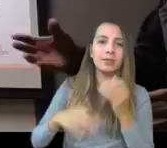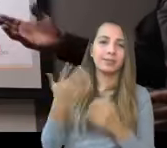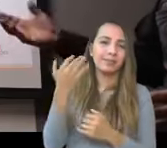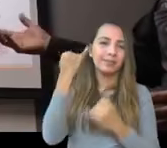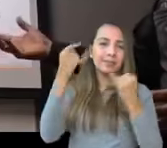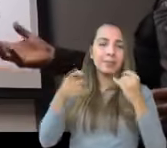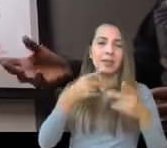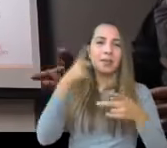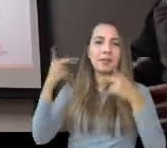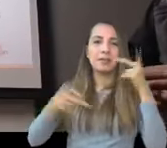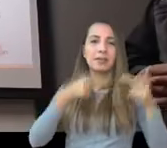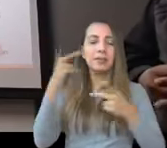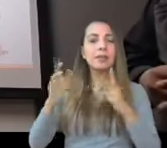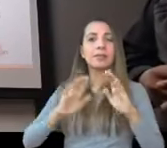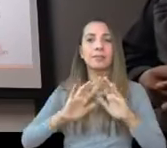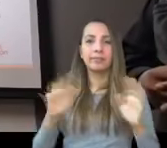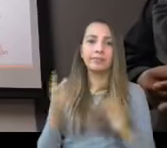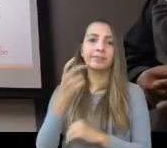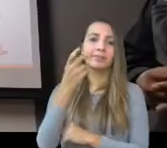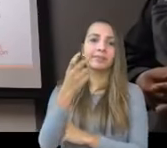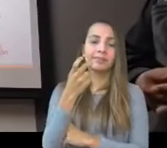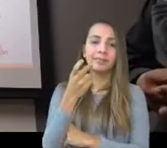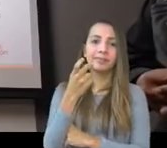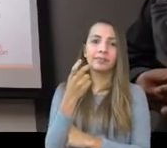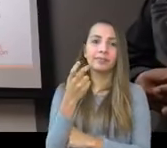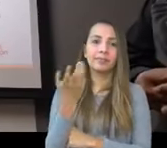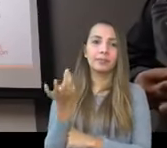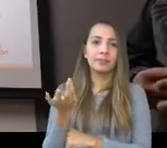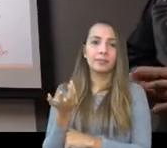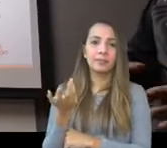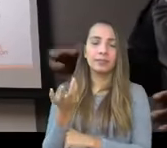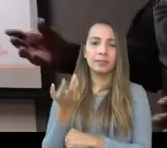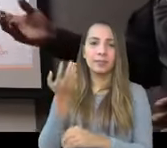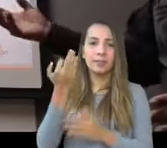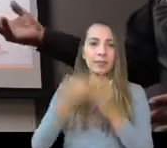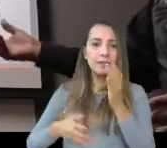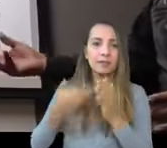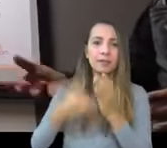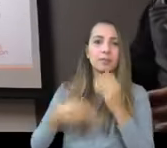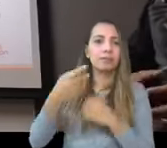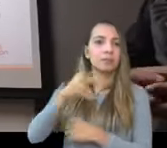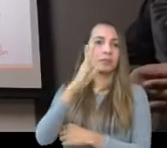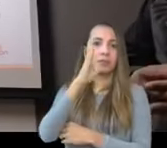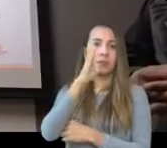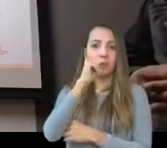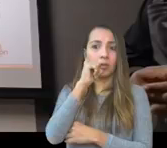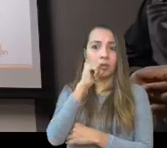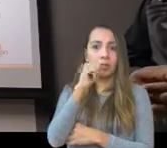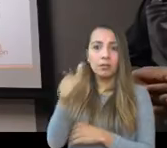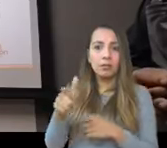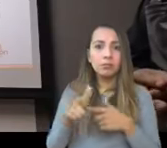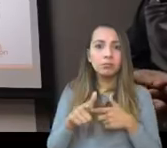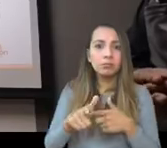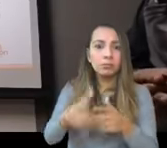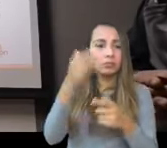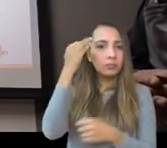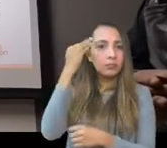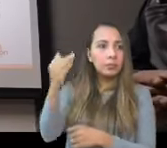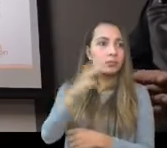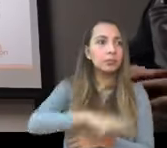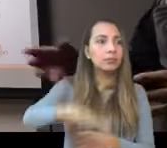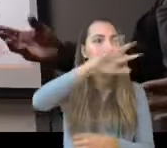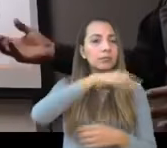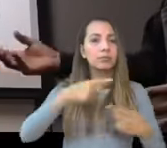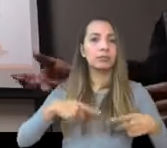¿no? A ese distribuidor todavía le hace falta trabajo, pues no podemos dejar sin agua tanto tiempo a la